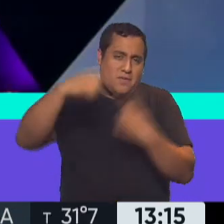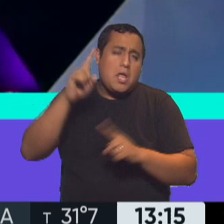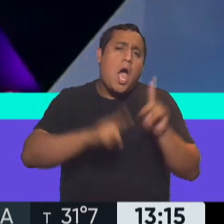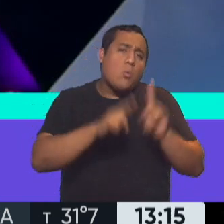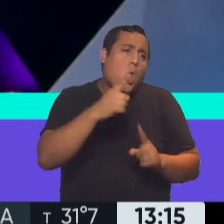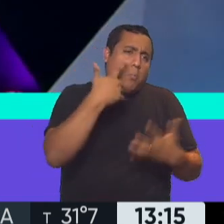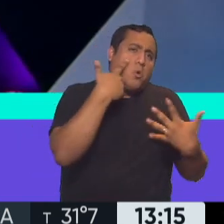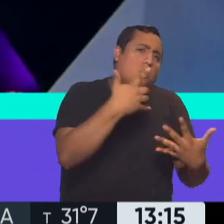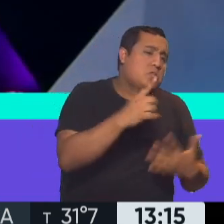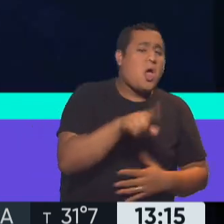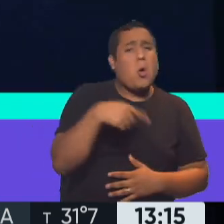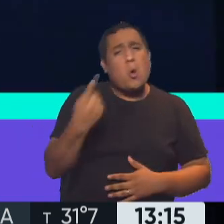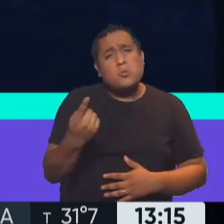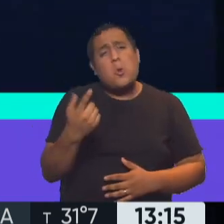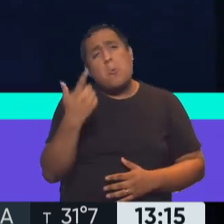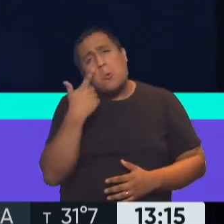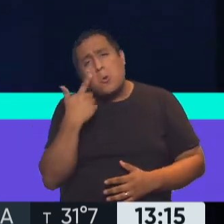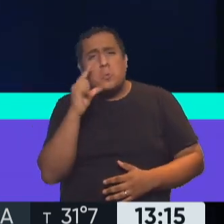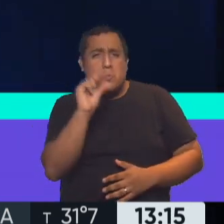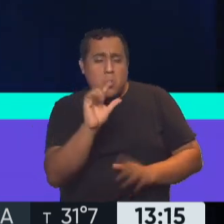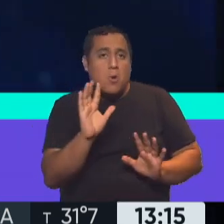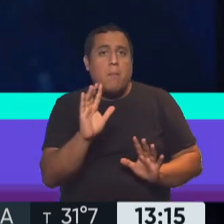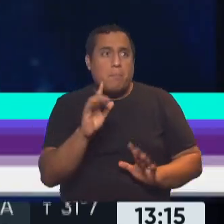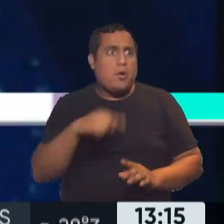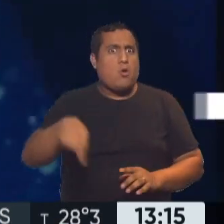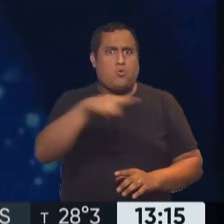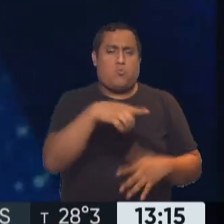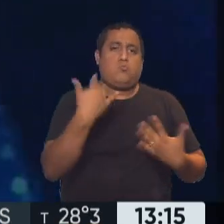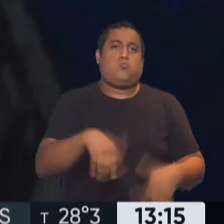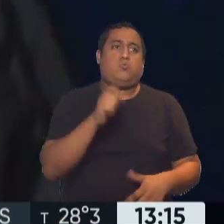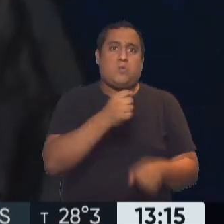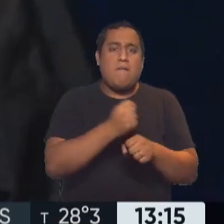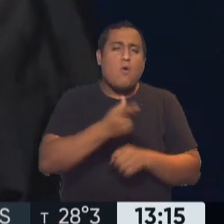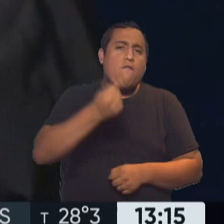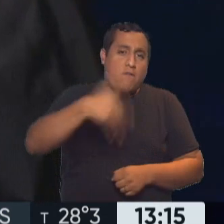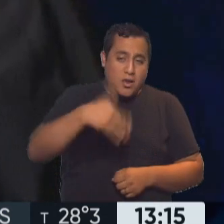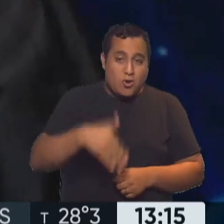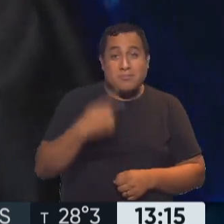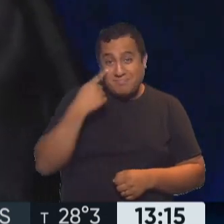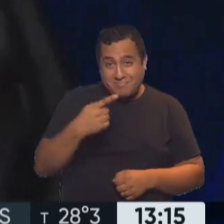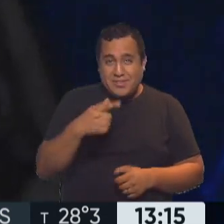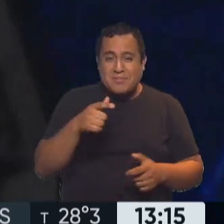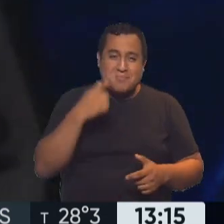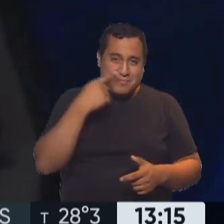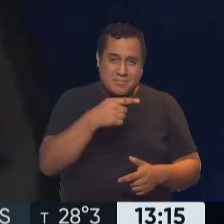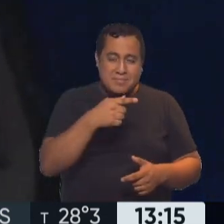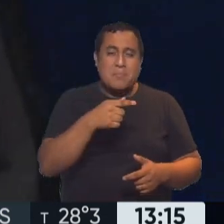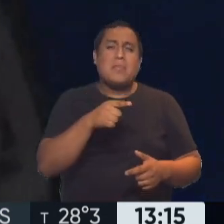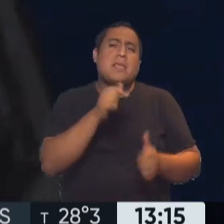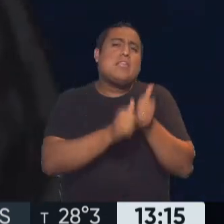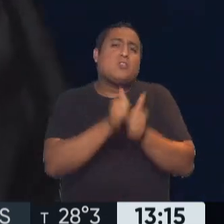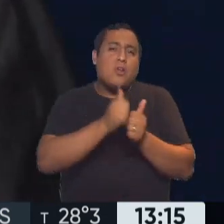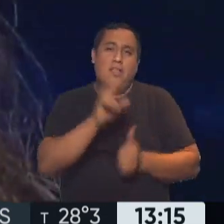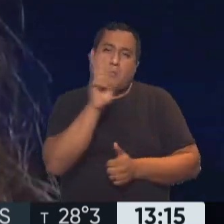conocidas, otras quizás no tan conocidas, pero tan valiosas que, bueno, aquí está Esta soy yo, para replicar historias